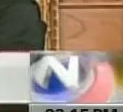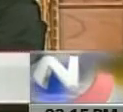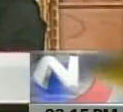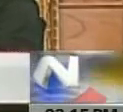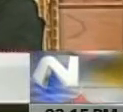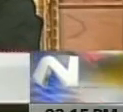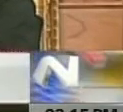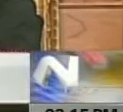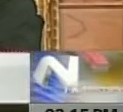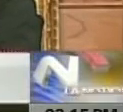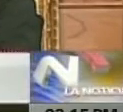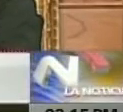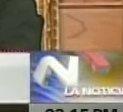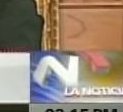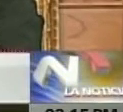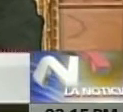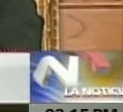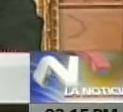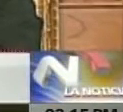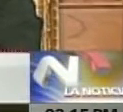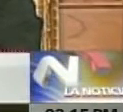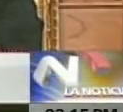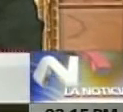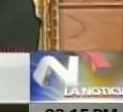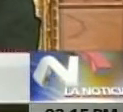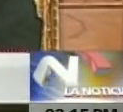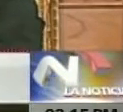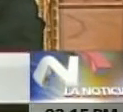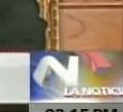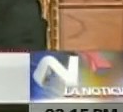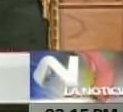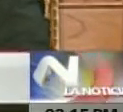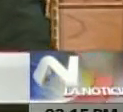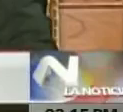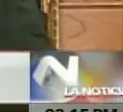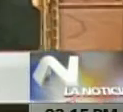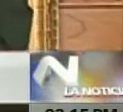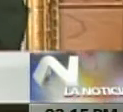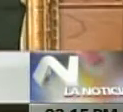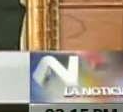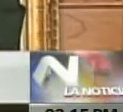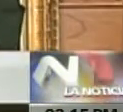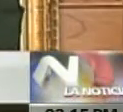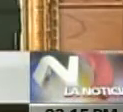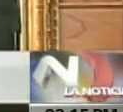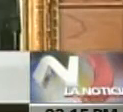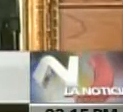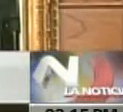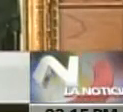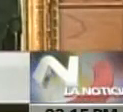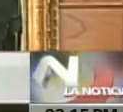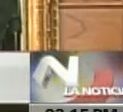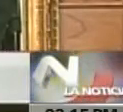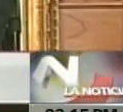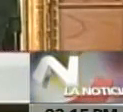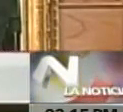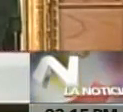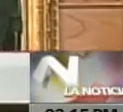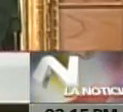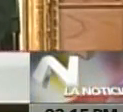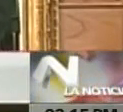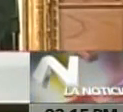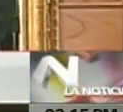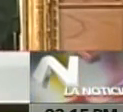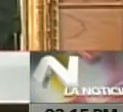Y además procedo a designar de una vez cayendo y corriendo a un